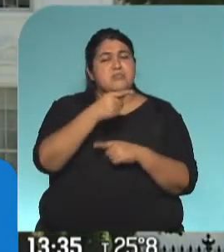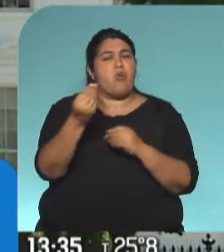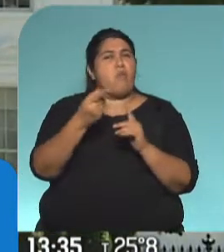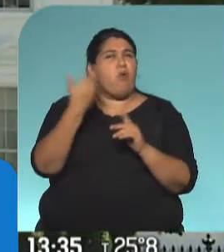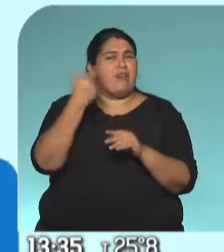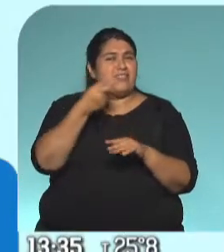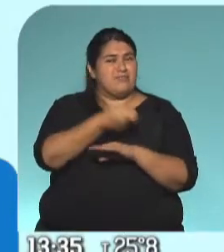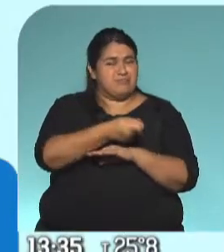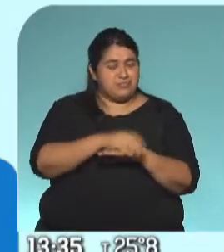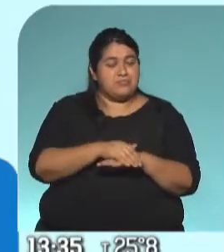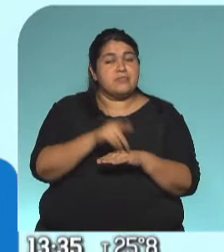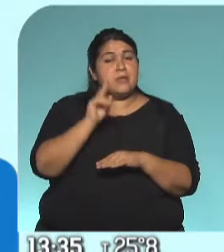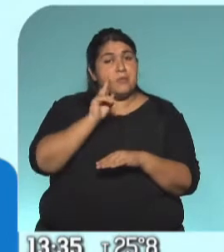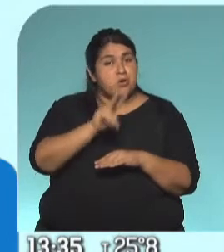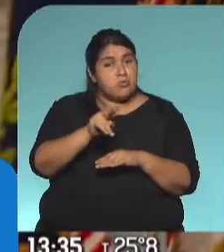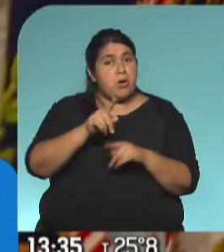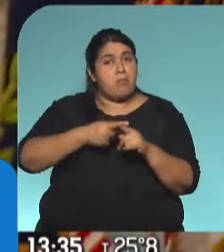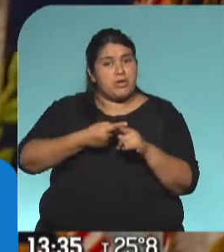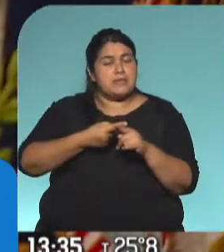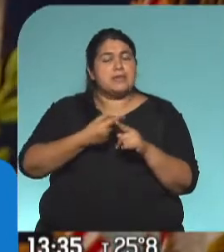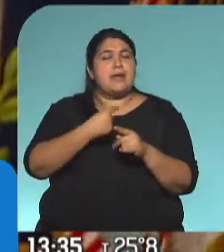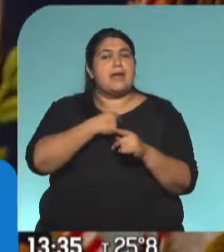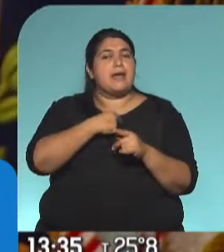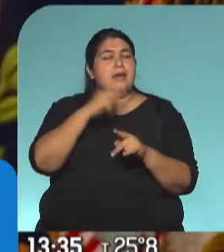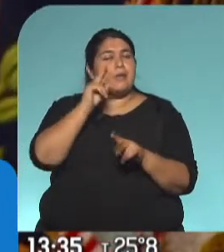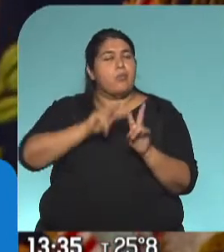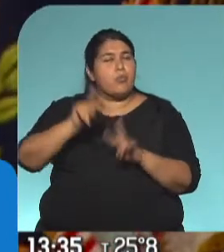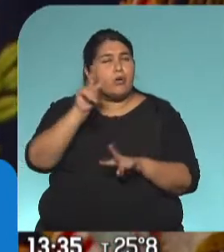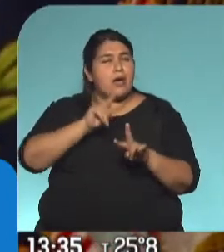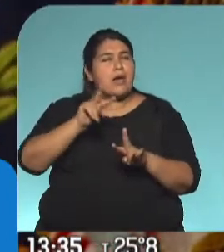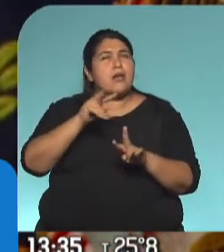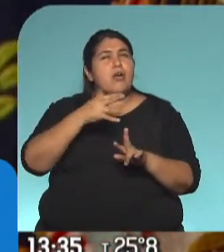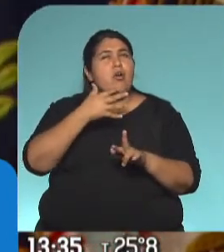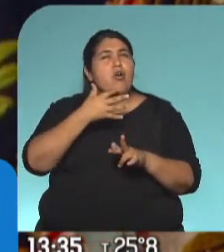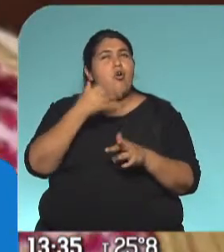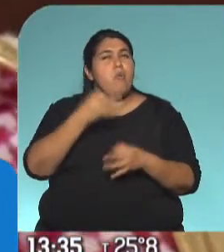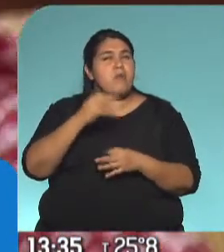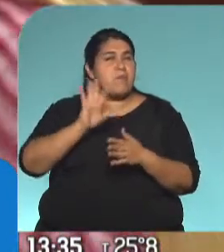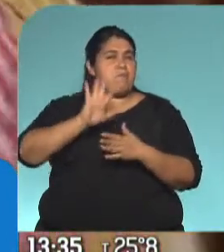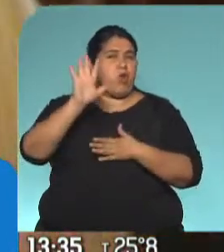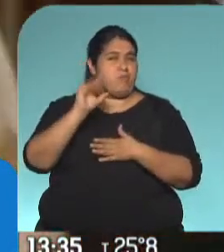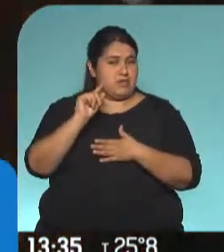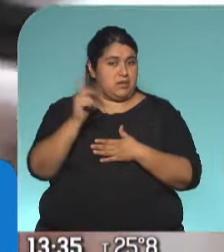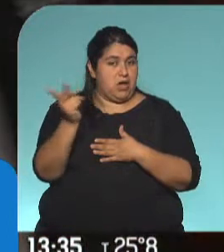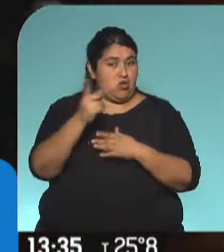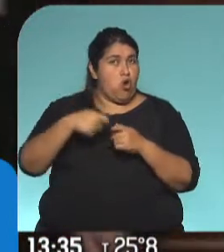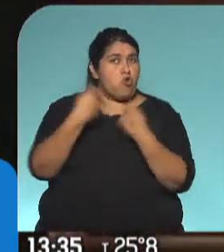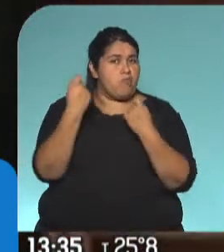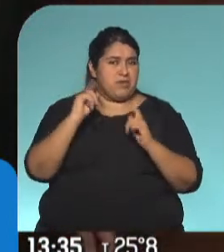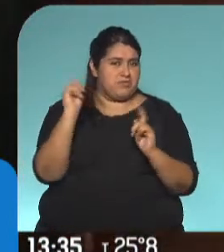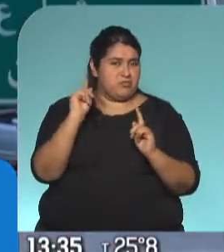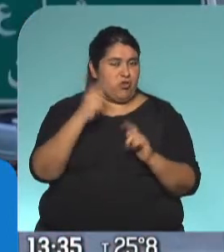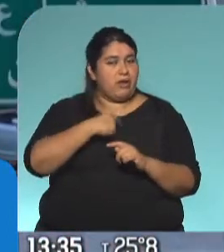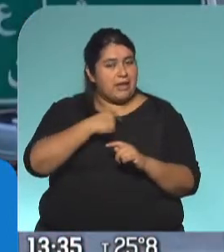poder, se impuso la realpolitik de encontrar la manera de cumplir esa promesa electoral sin romper con un país que, además